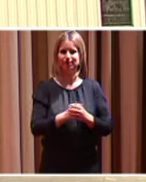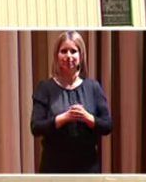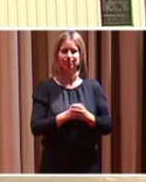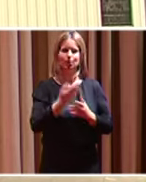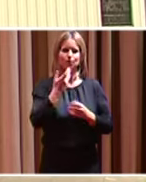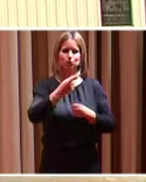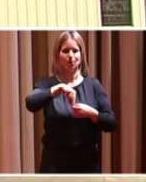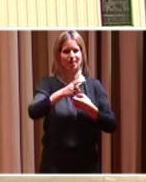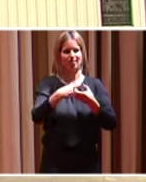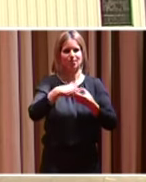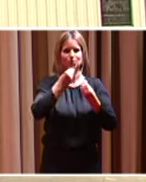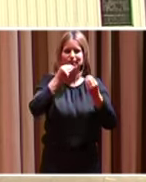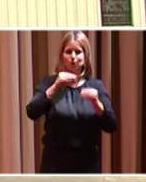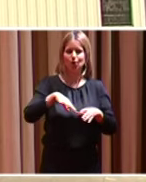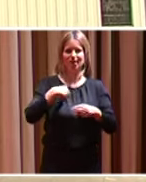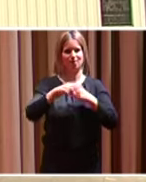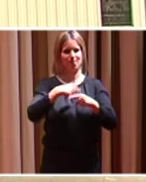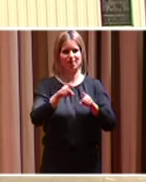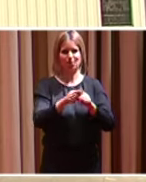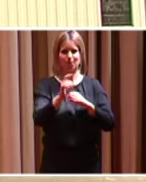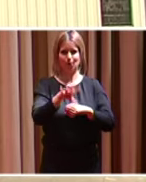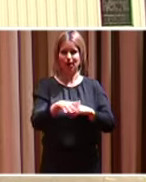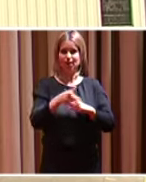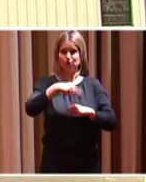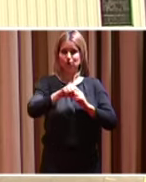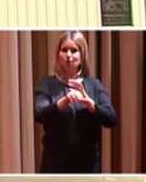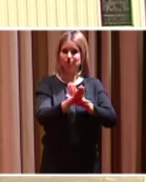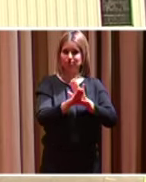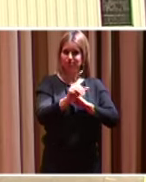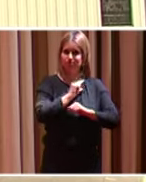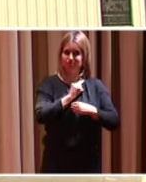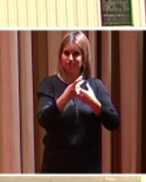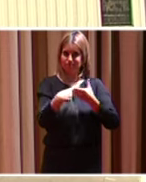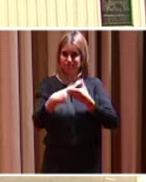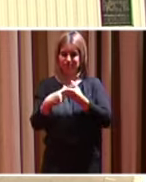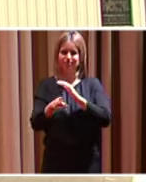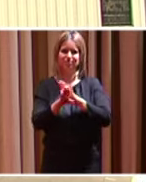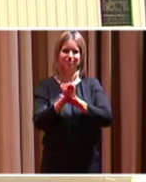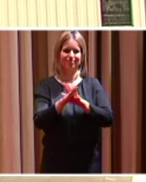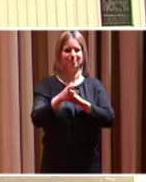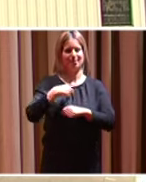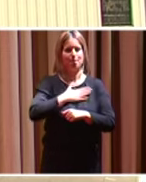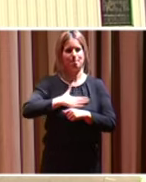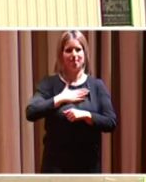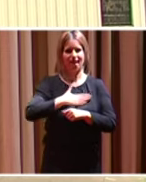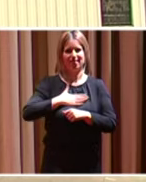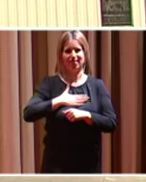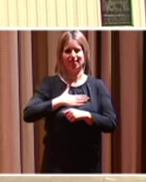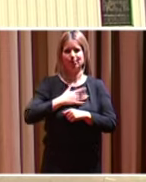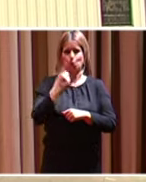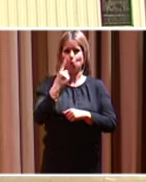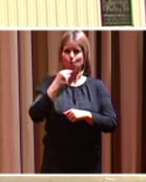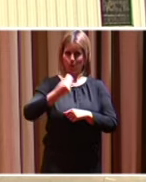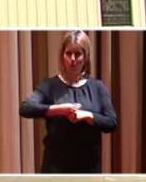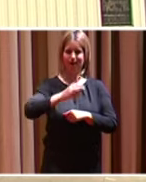posible. Sois parte de nuestra historia y de nuestra familia. Esperamos seguir contando con vosotros y seguir compartiendo el placer de disfrutar